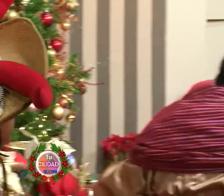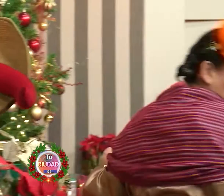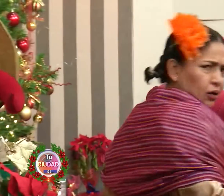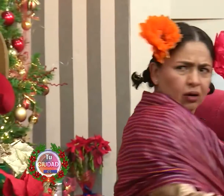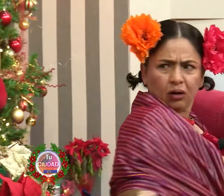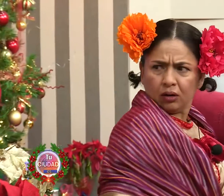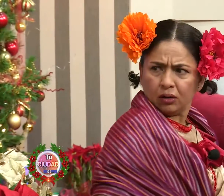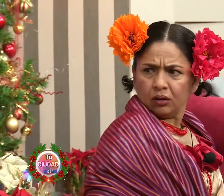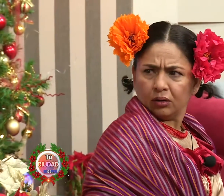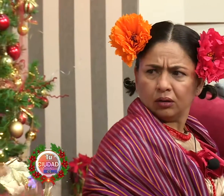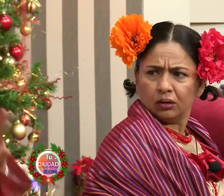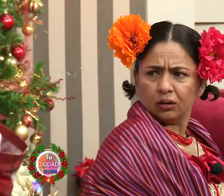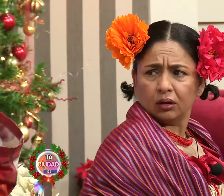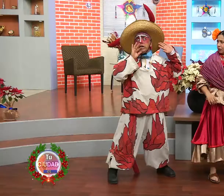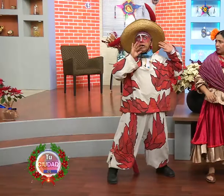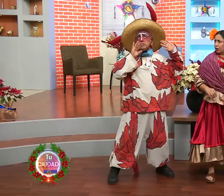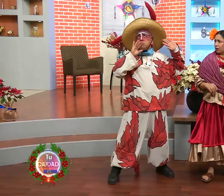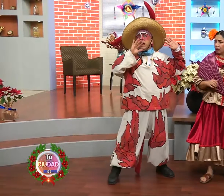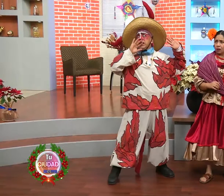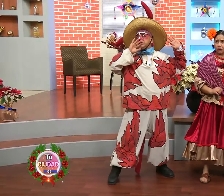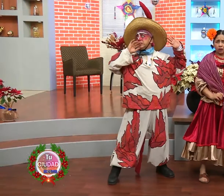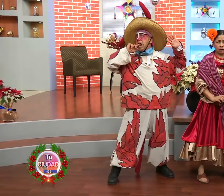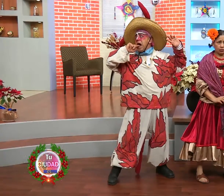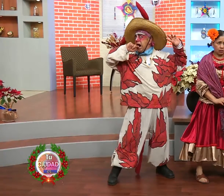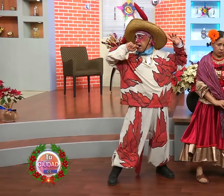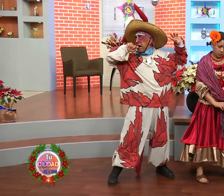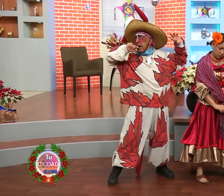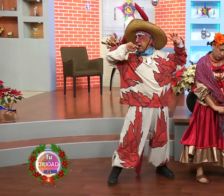¡Calla! No digas más.